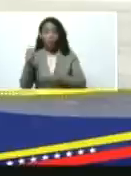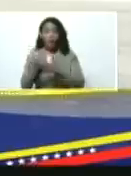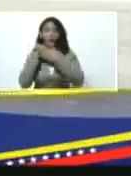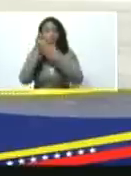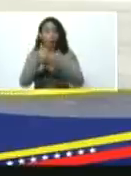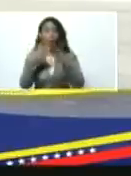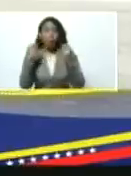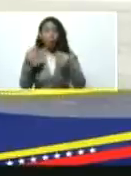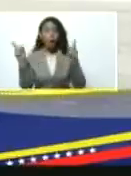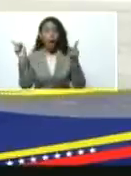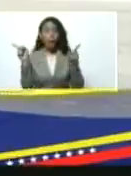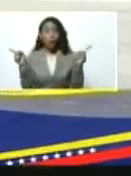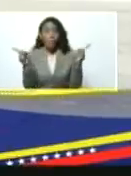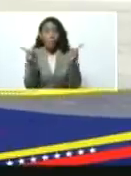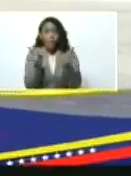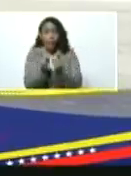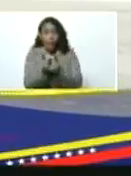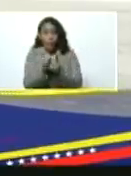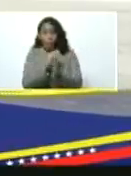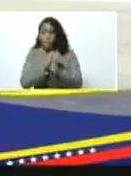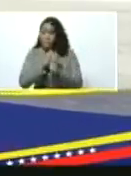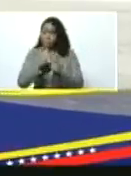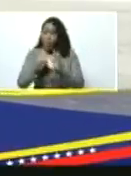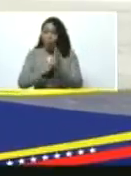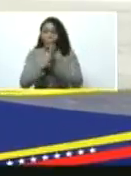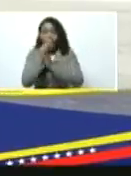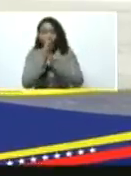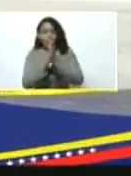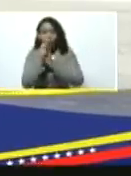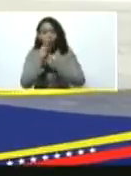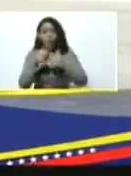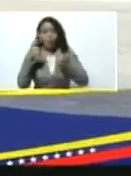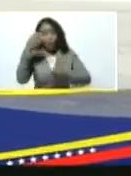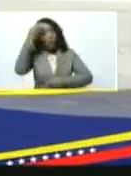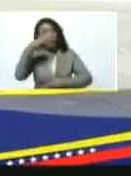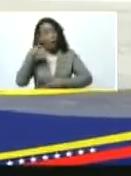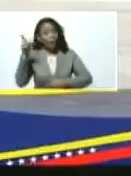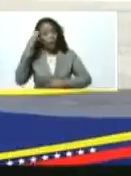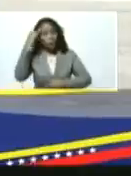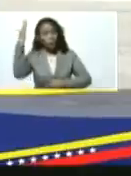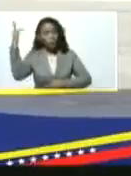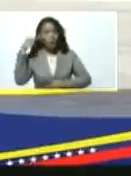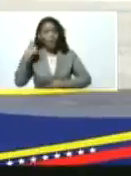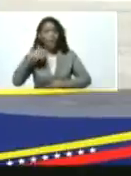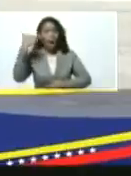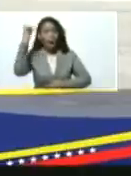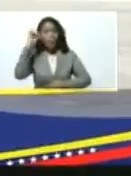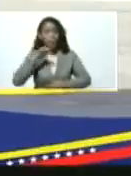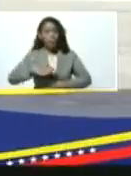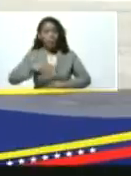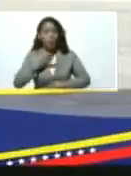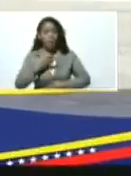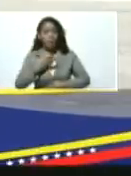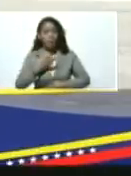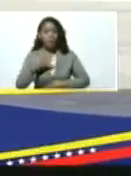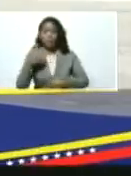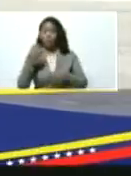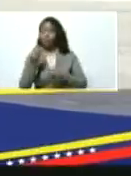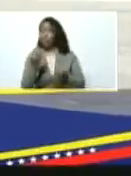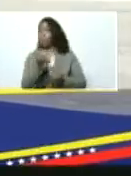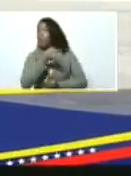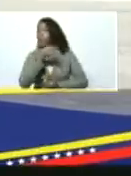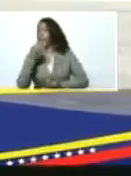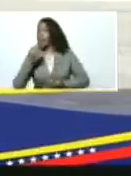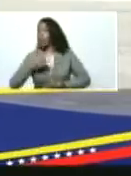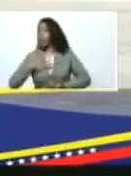esos pequeños y medianos, bueno, emprendedores que han creído en esos sueños y tienen esta posibilidad, bueno, tan extraordinaria